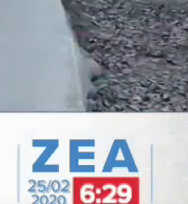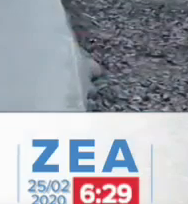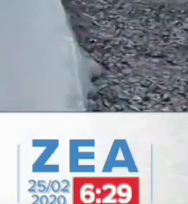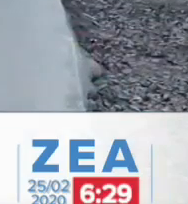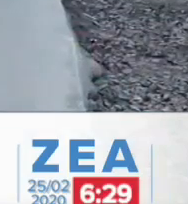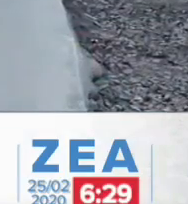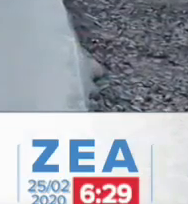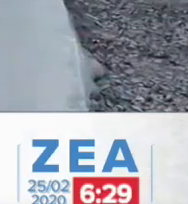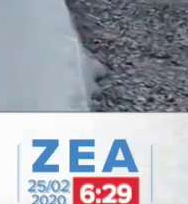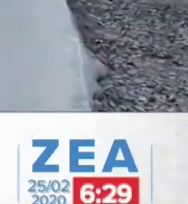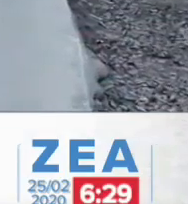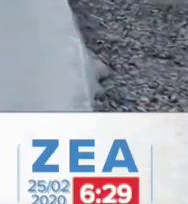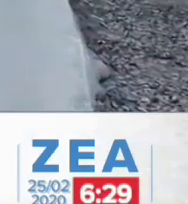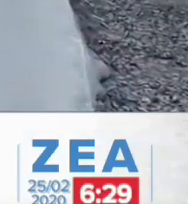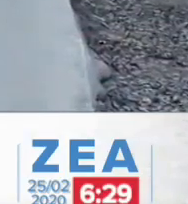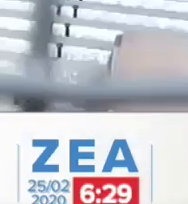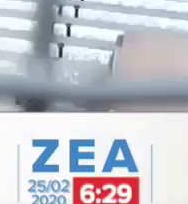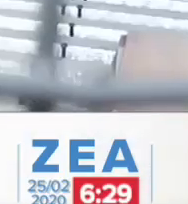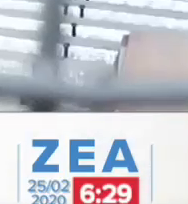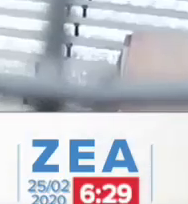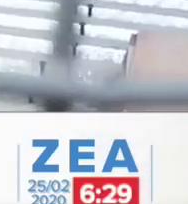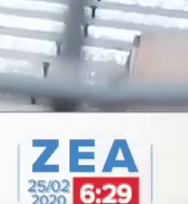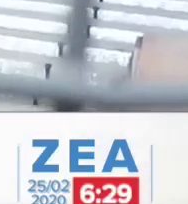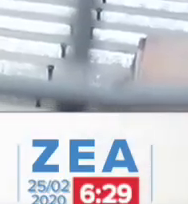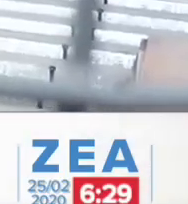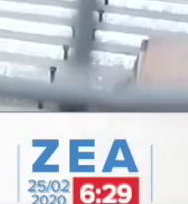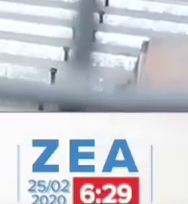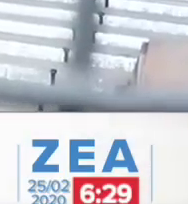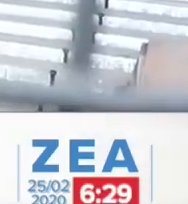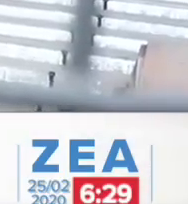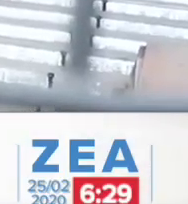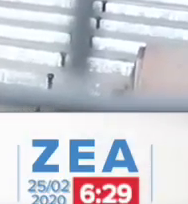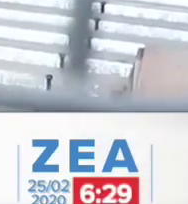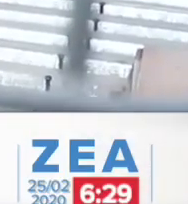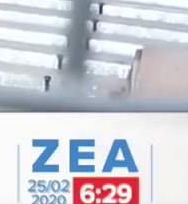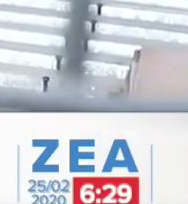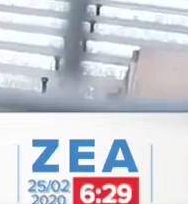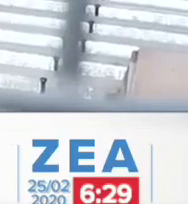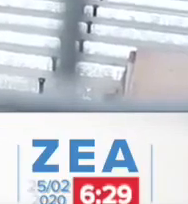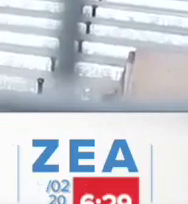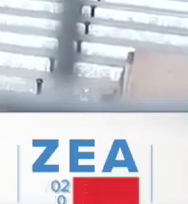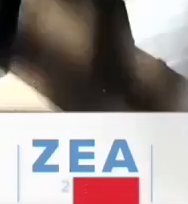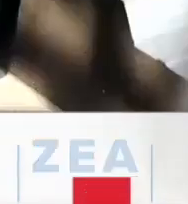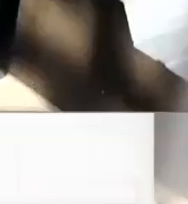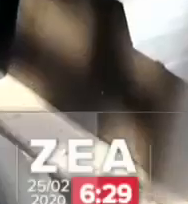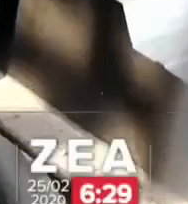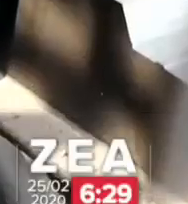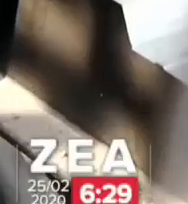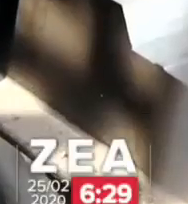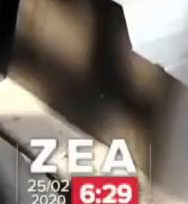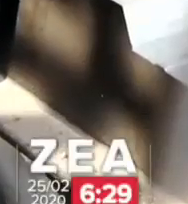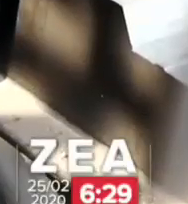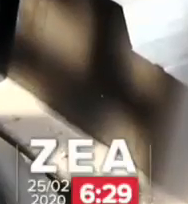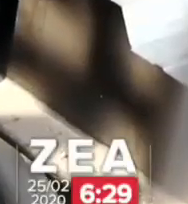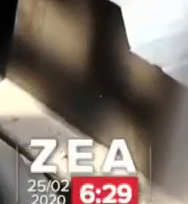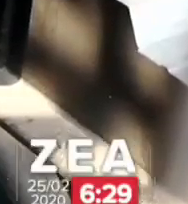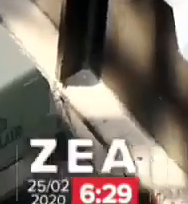derroche, el moche y la corrupción, además de las compras consolidadas, es investigar a las empresas que ganan las licitaciones.